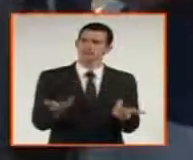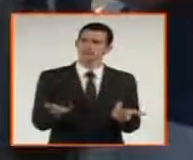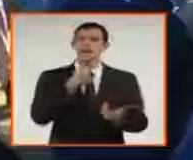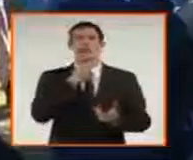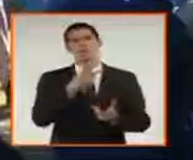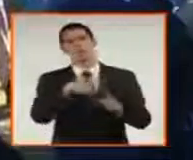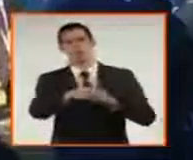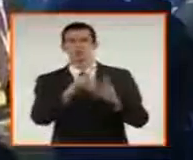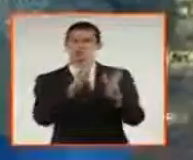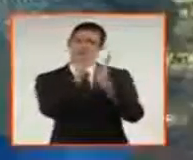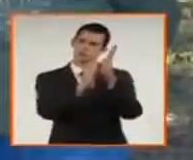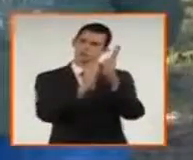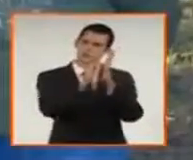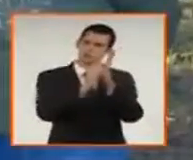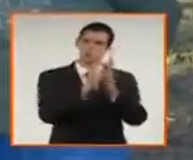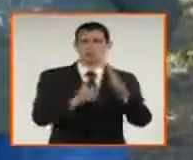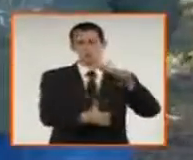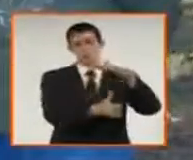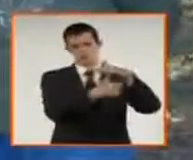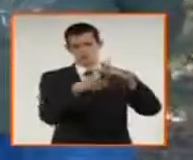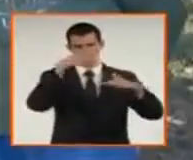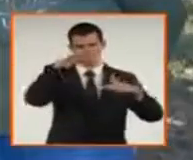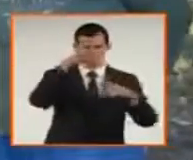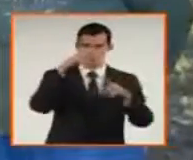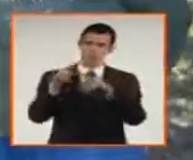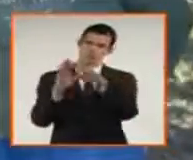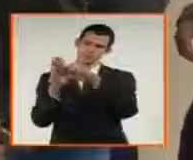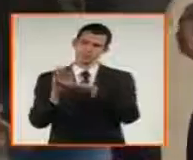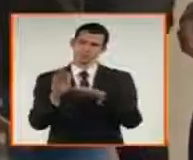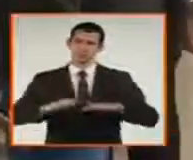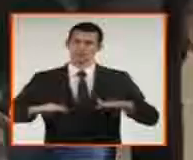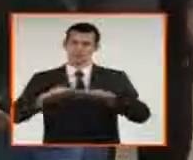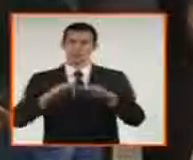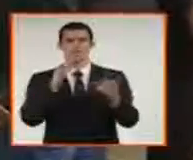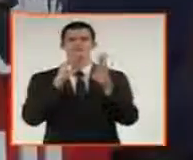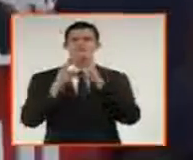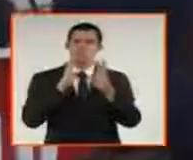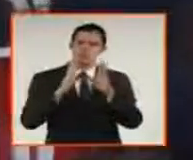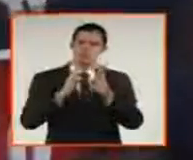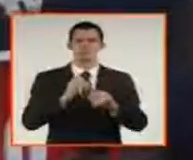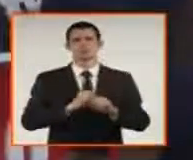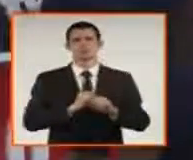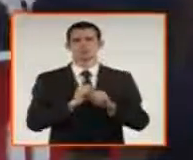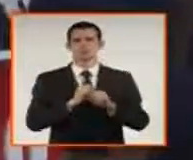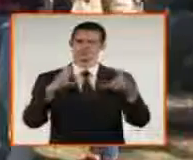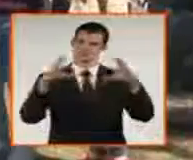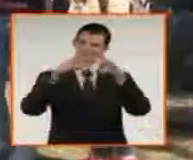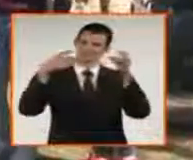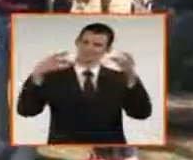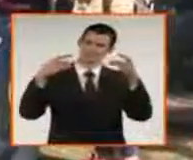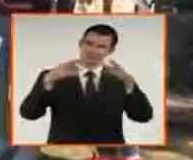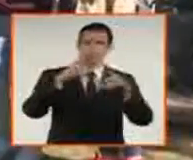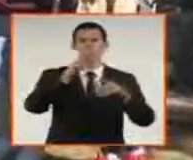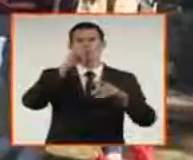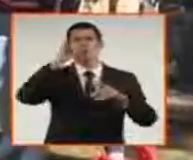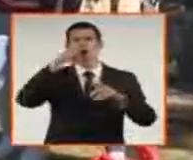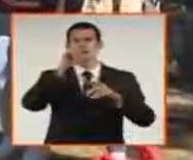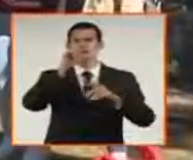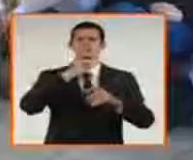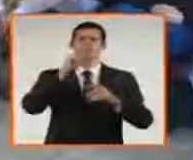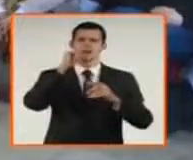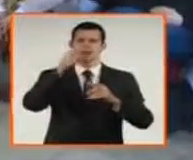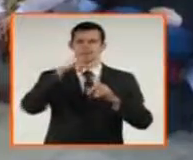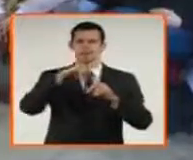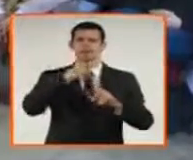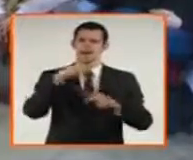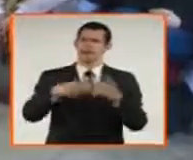Mesa Redonda y la Presidencia y las páginas de Facebook de la Mesa Redonda, Cuba Debate y la Presidencia transmitirán en vivo este programa